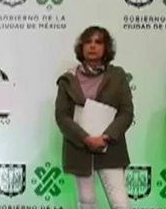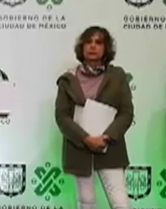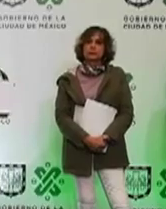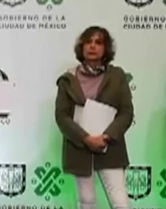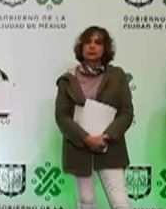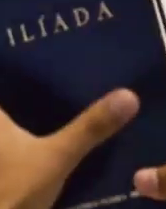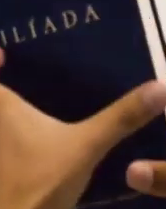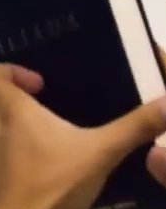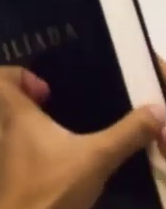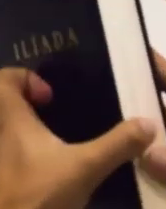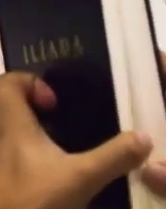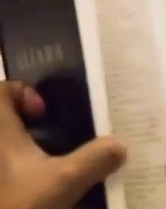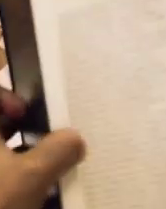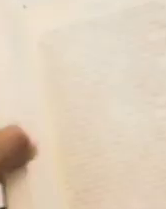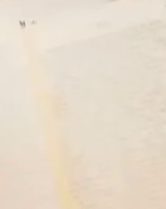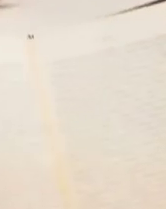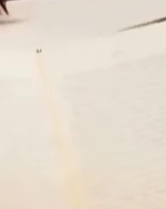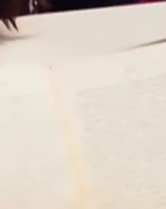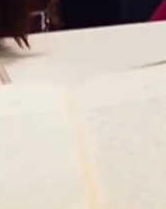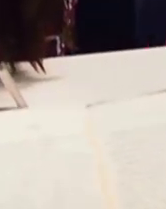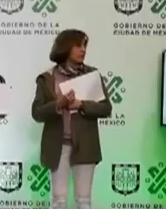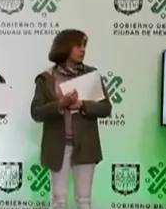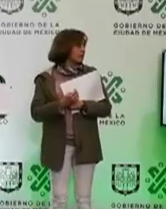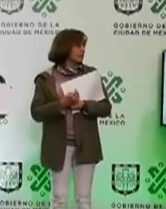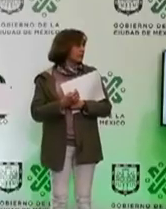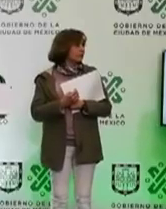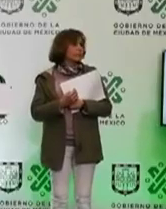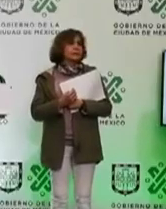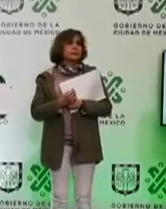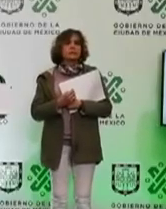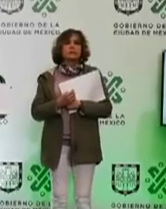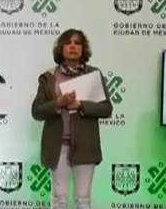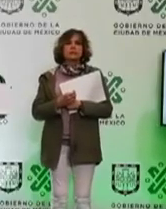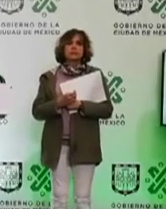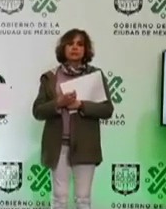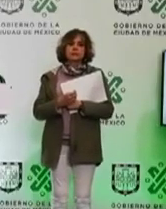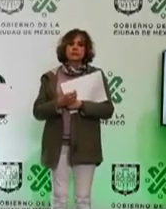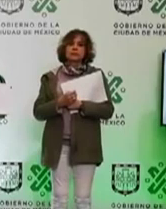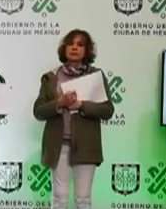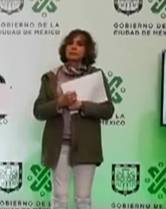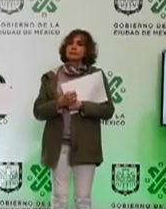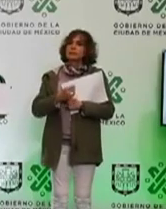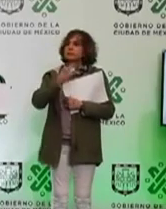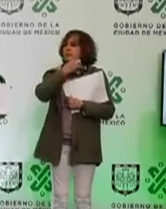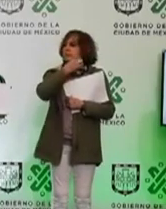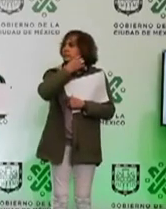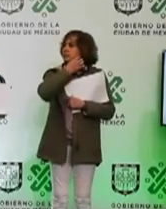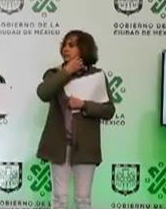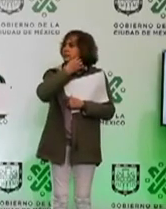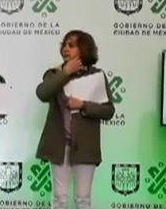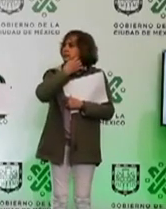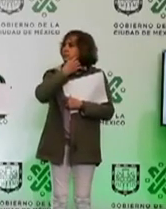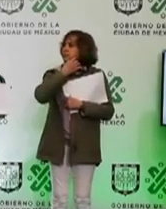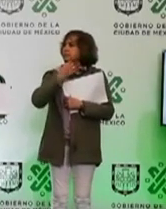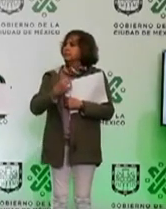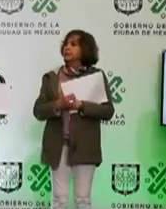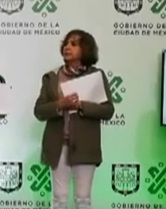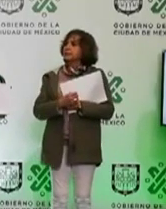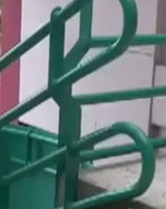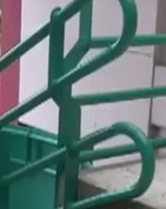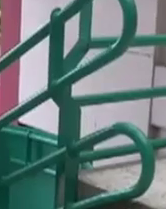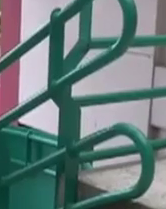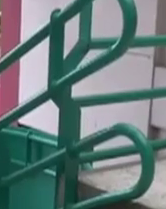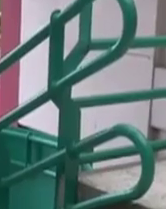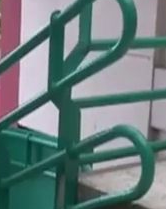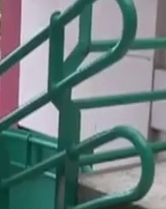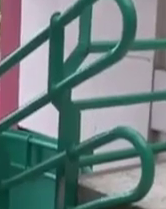60%. Para disminuir esta cifra, la jefa de gobierno designó a Silvia Jurado Cuellar como directora del